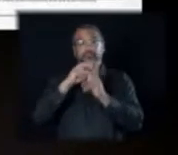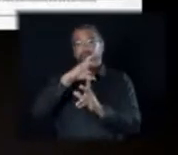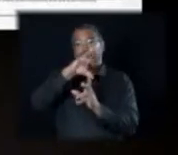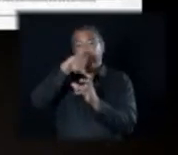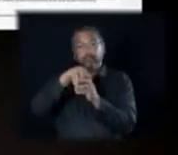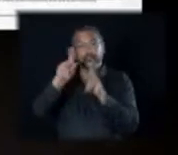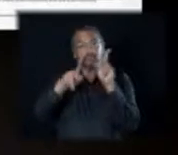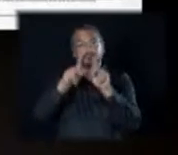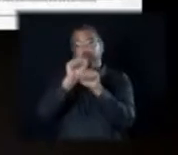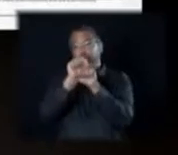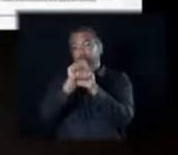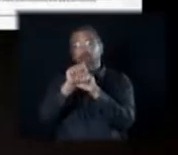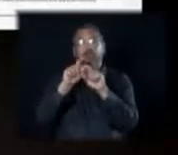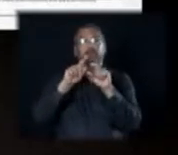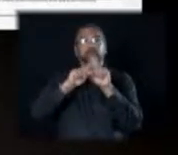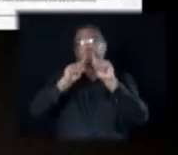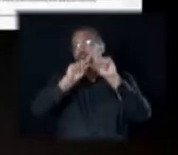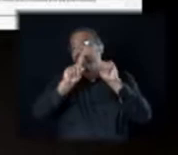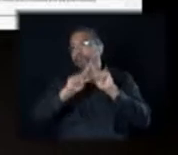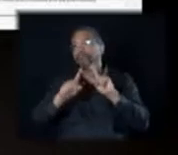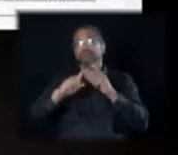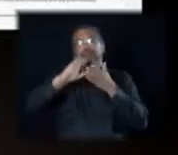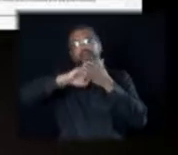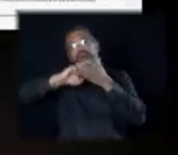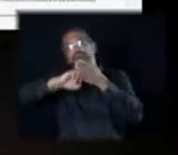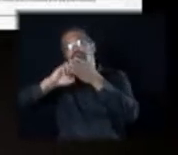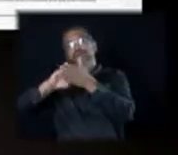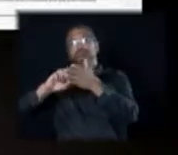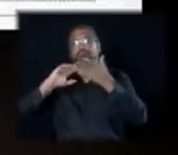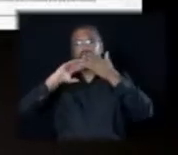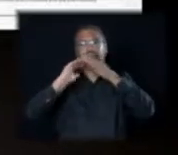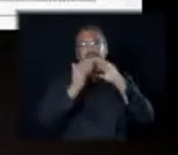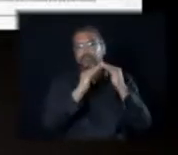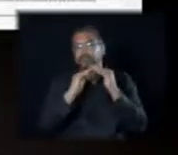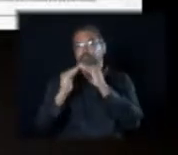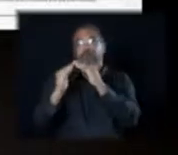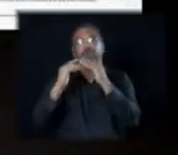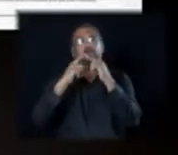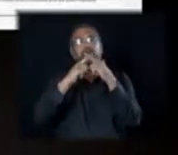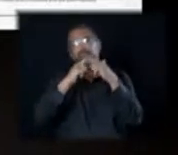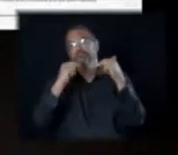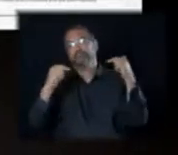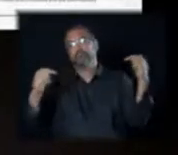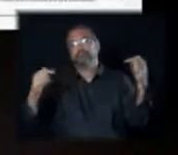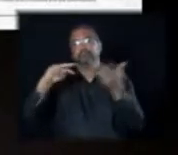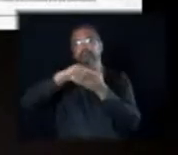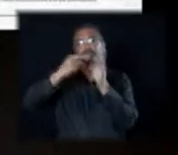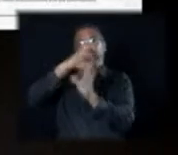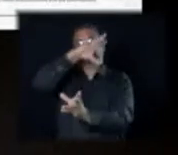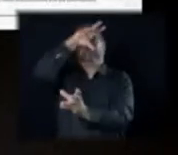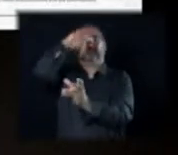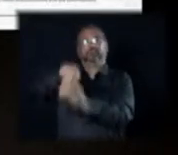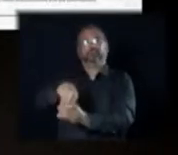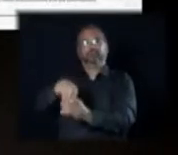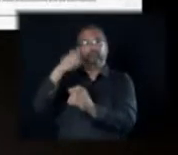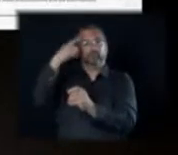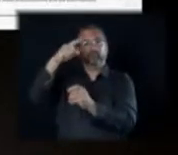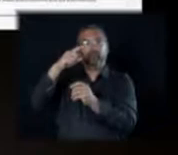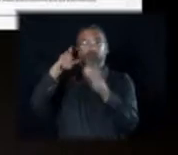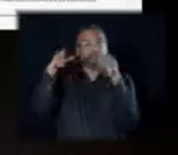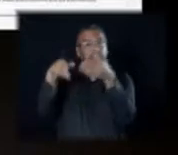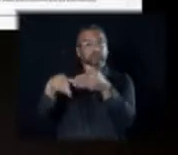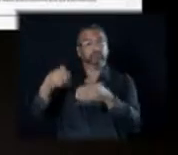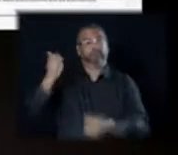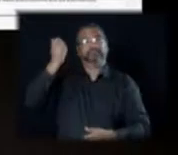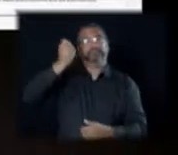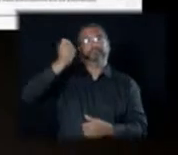son las retenciones que se le han hecho a los empleados y pagos de las municipalidades y otras corporaciones que